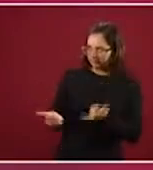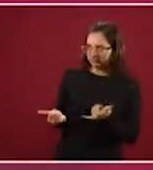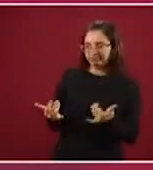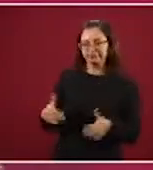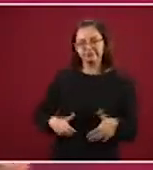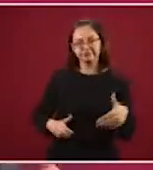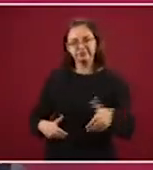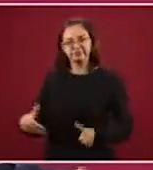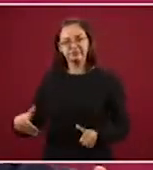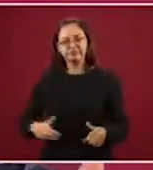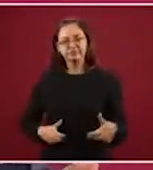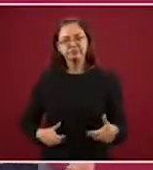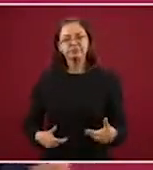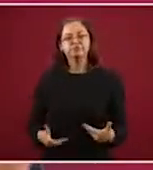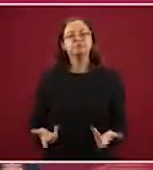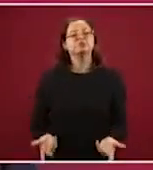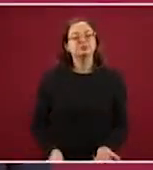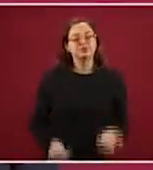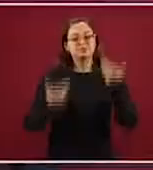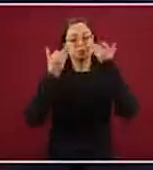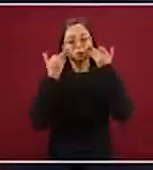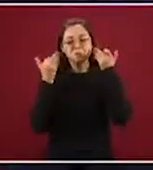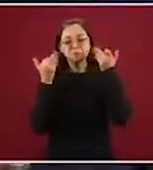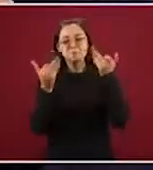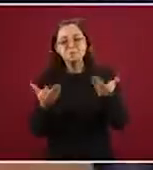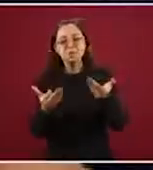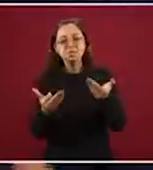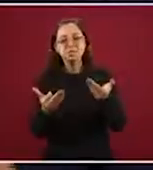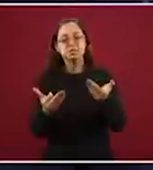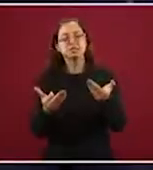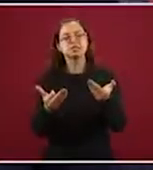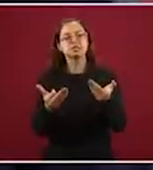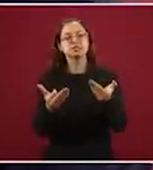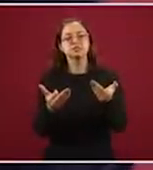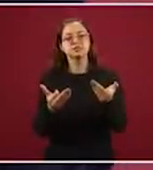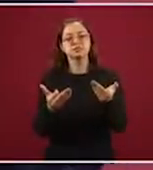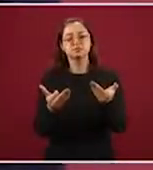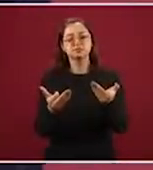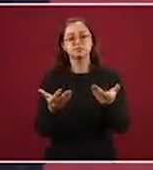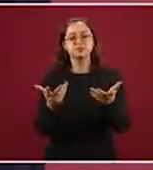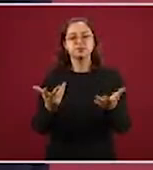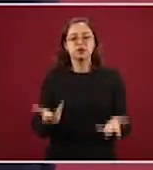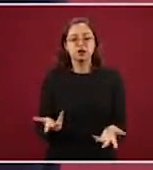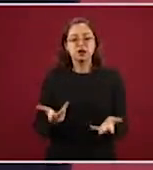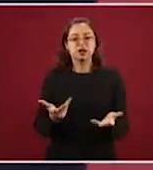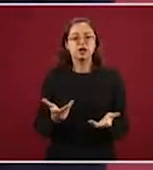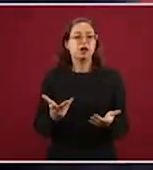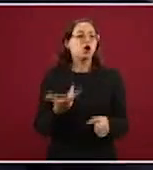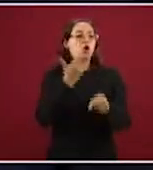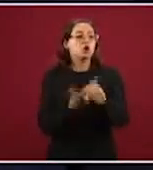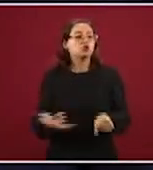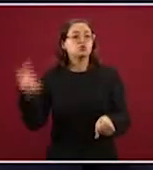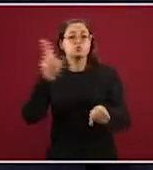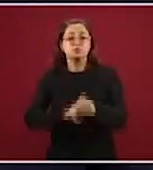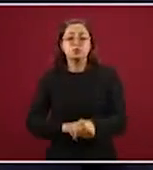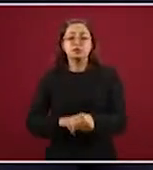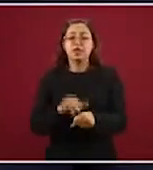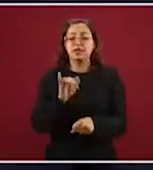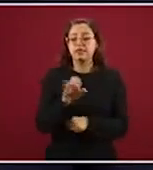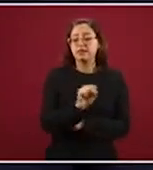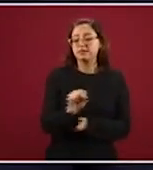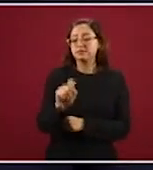Yo he constatado de que en algunos hospitales del